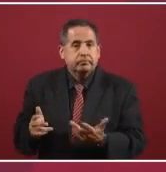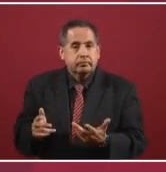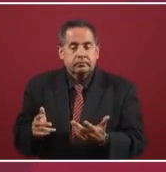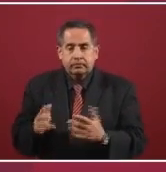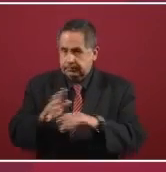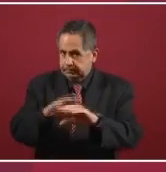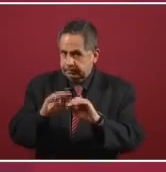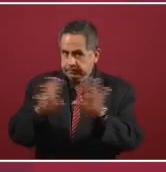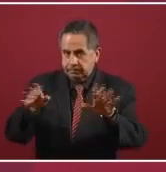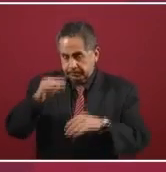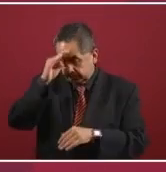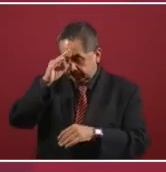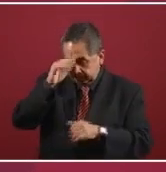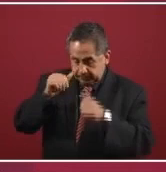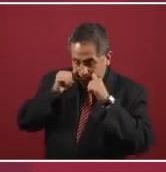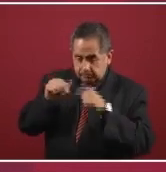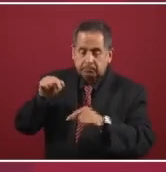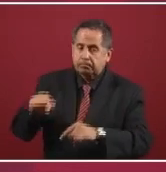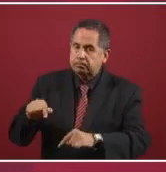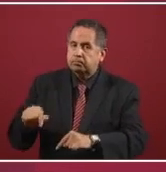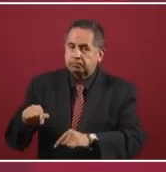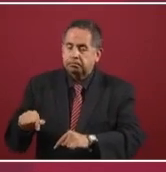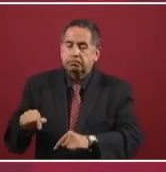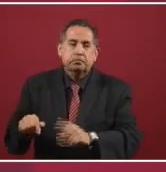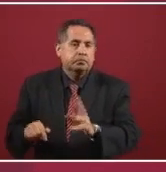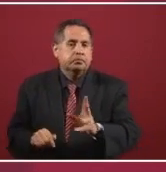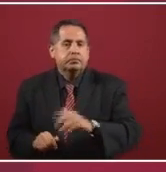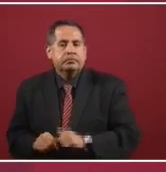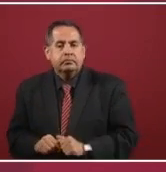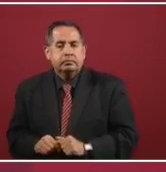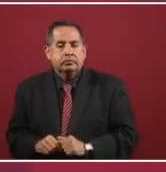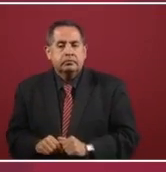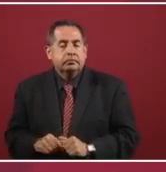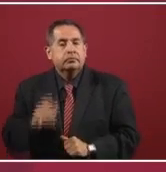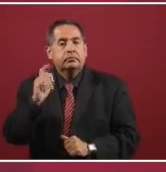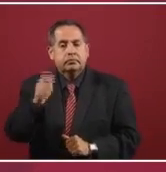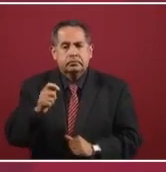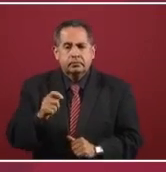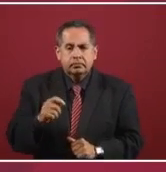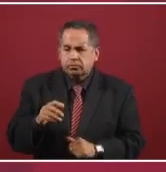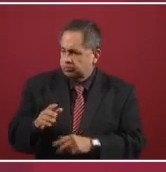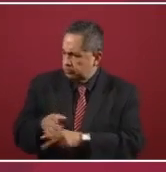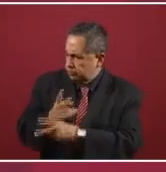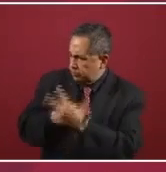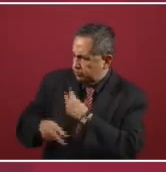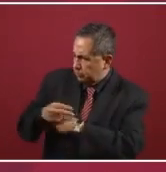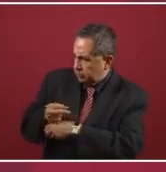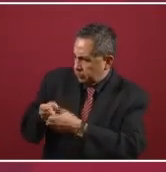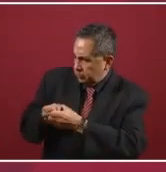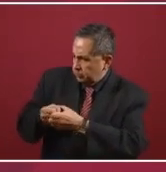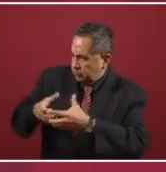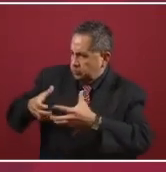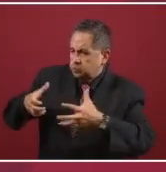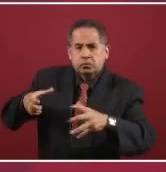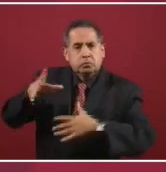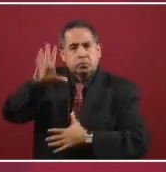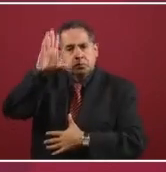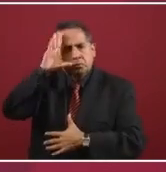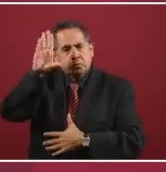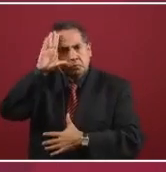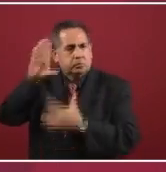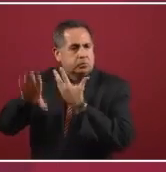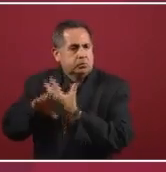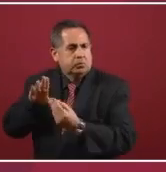tenerlo en consideración. Cuando se habla de por qué creció tanto el